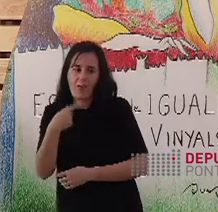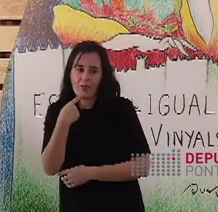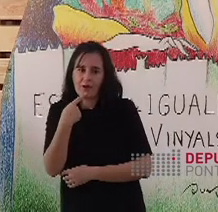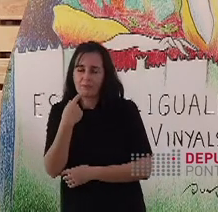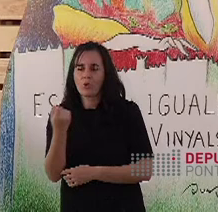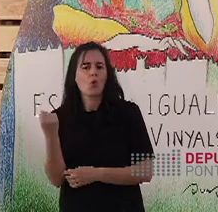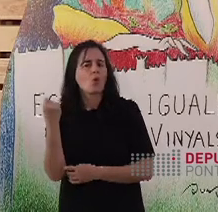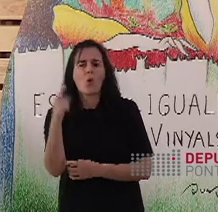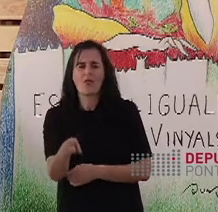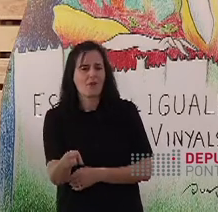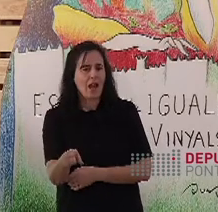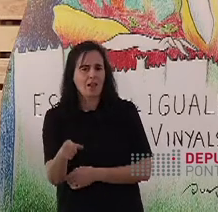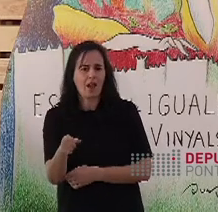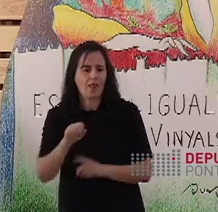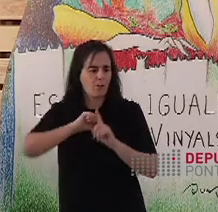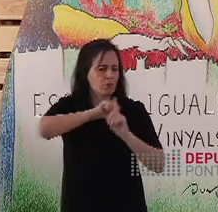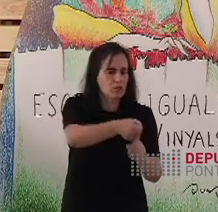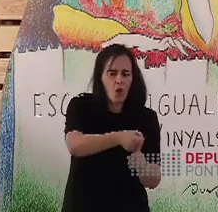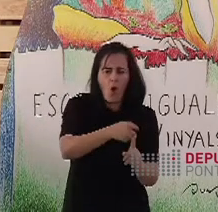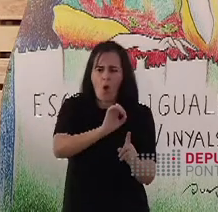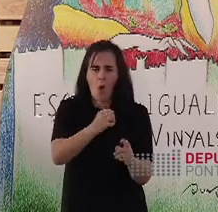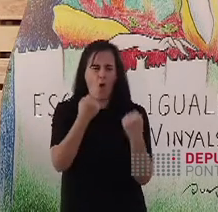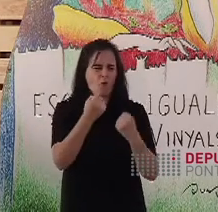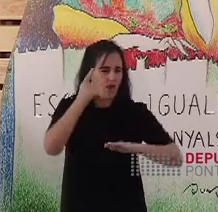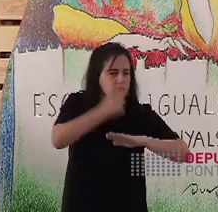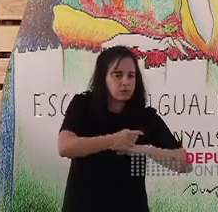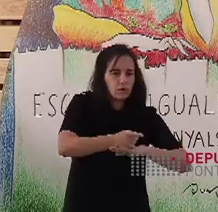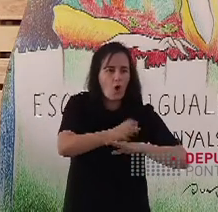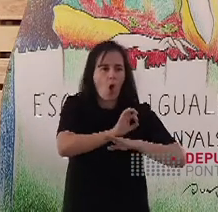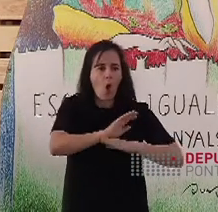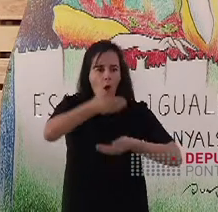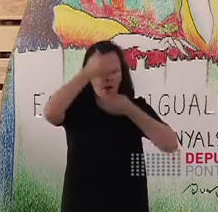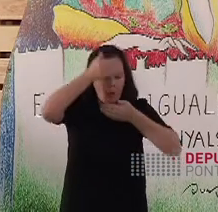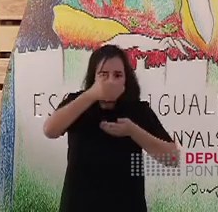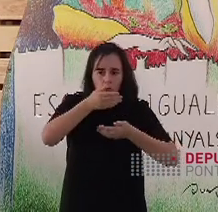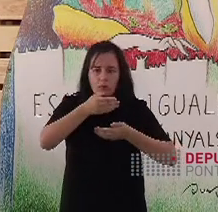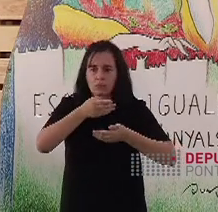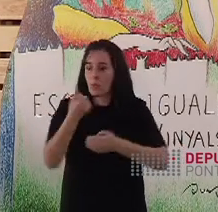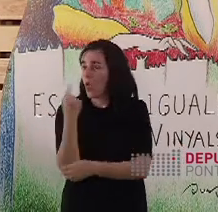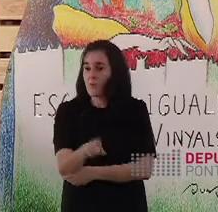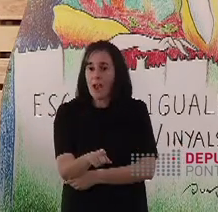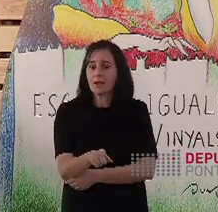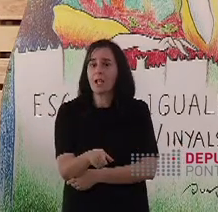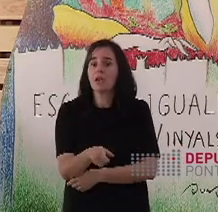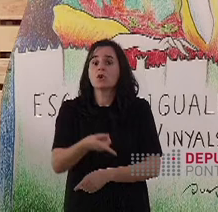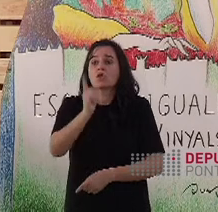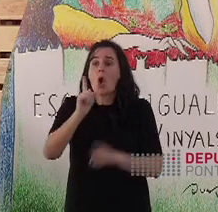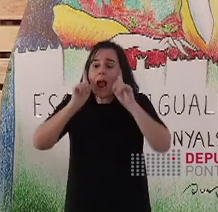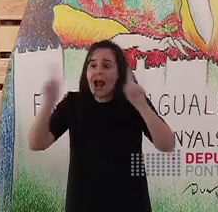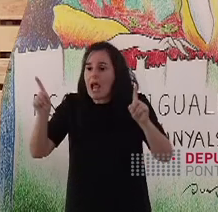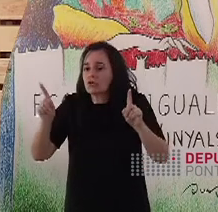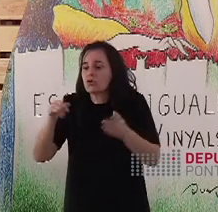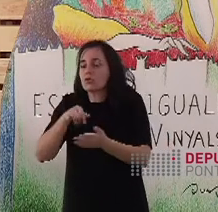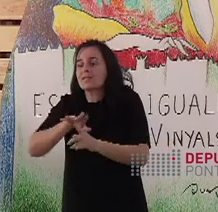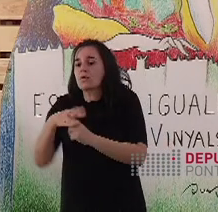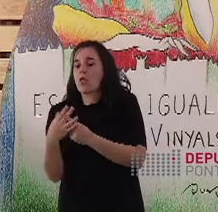é necesario que se produza a coacción, nin a forza, nin o rapto. Con que haxa unha situación de vulnerabilidade que